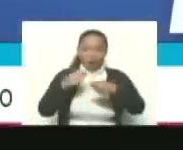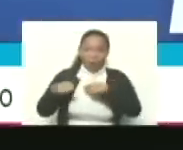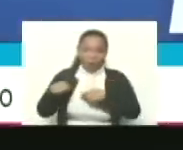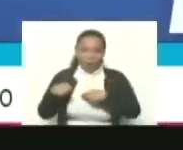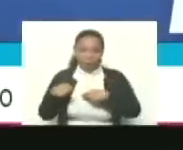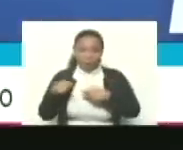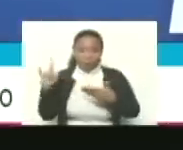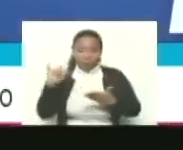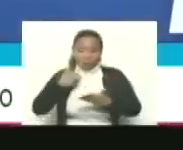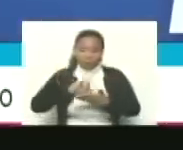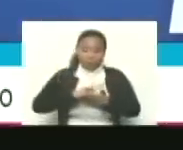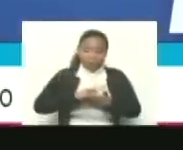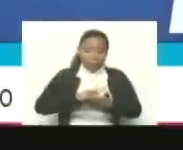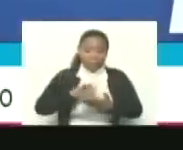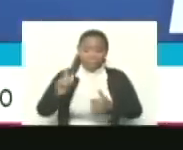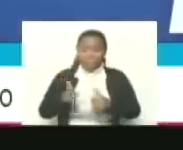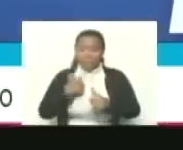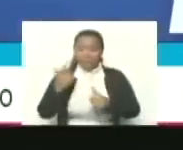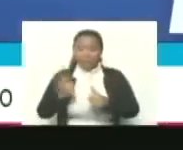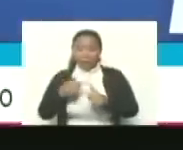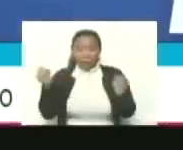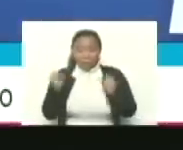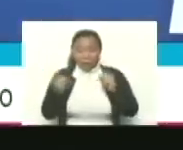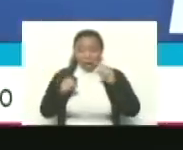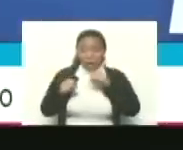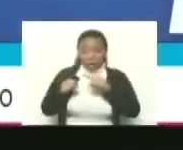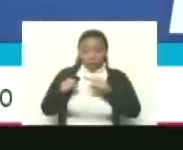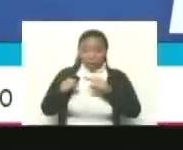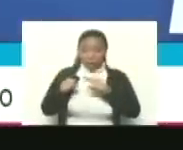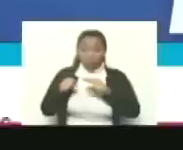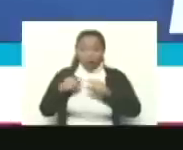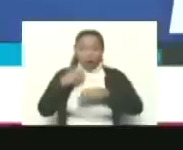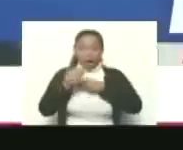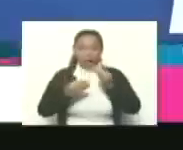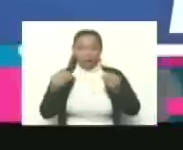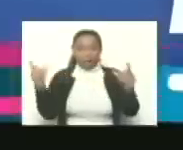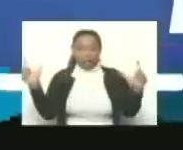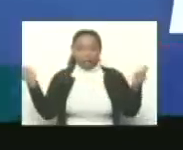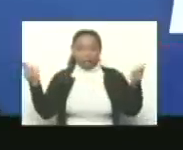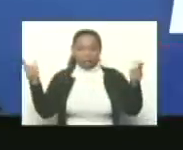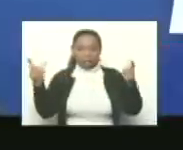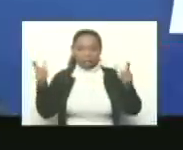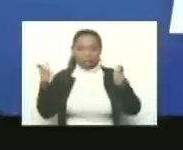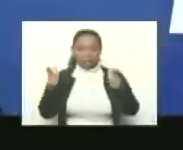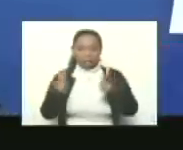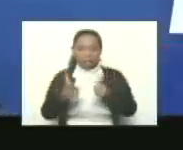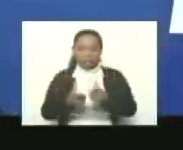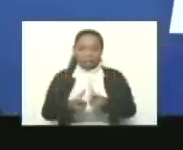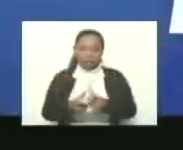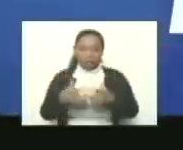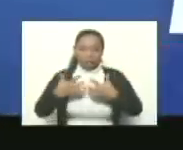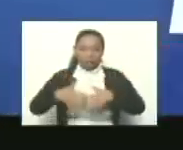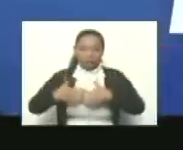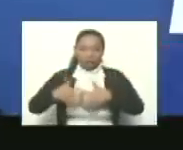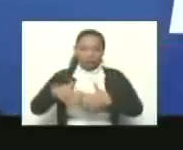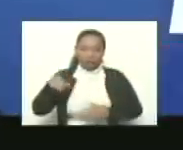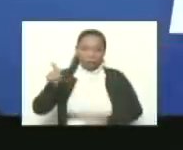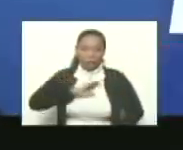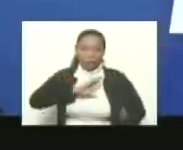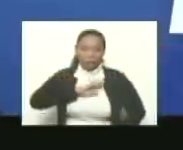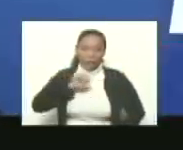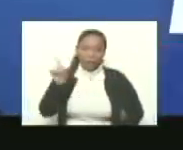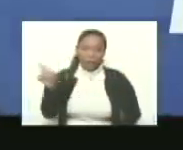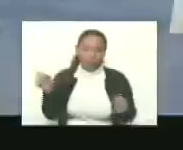aeropuerto principal de la ciudad de Mérida, y eso había generado una depresión económica del motor comercial y el motor turístico.